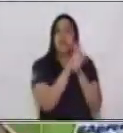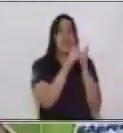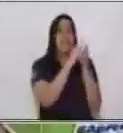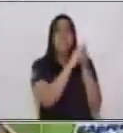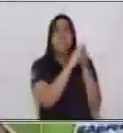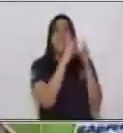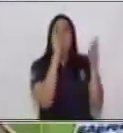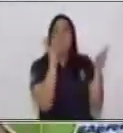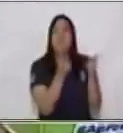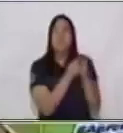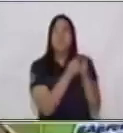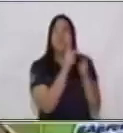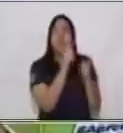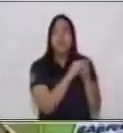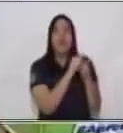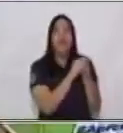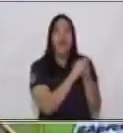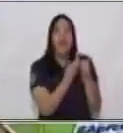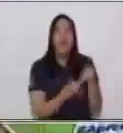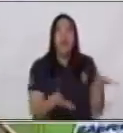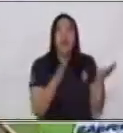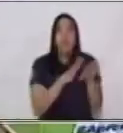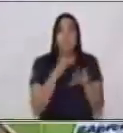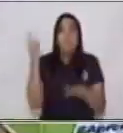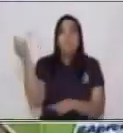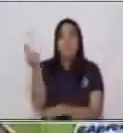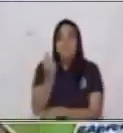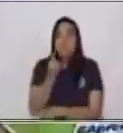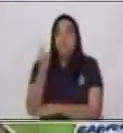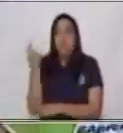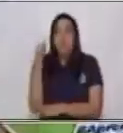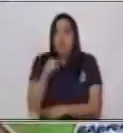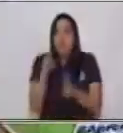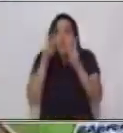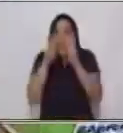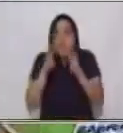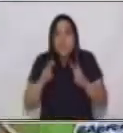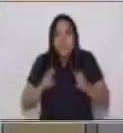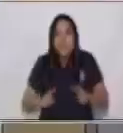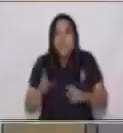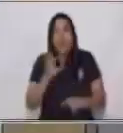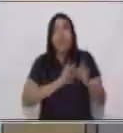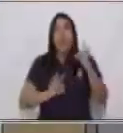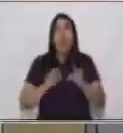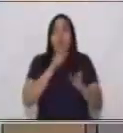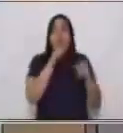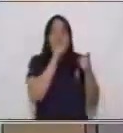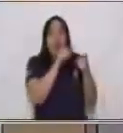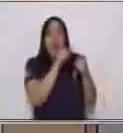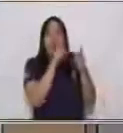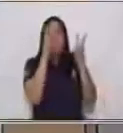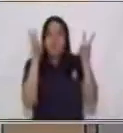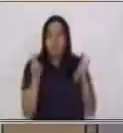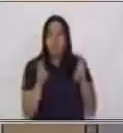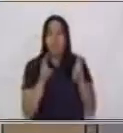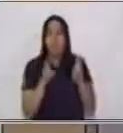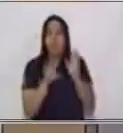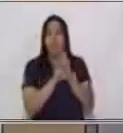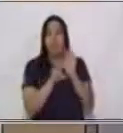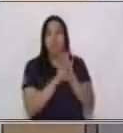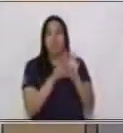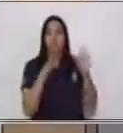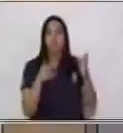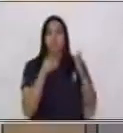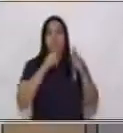contenido y aspectos relevantes de esa investigación, de ese tema o de ese texto. Tú lo encontrarás porque está al